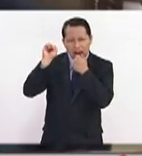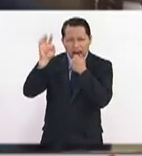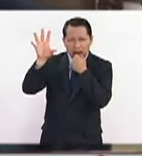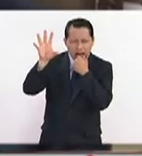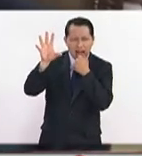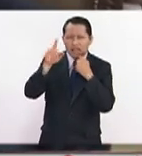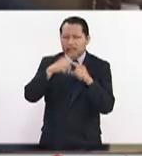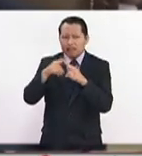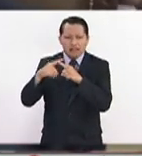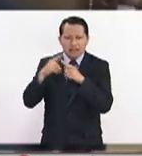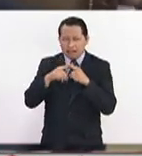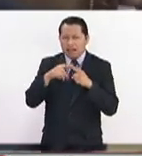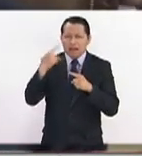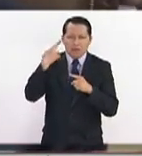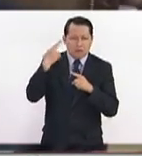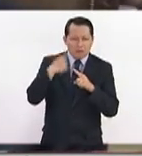sesiones